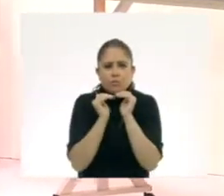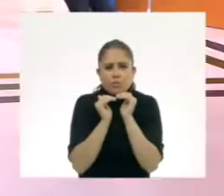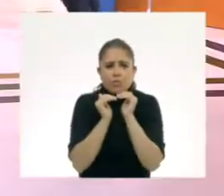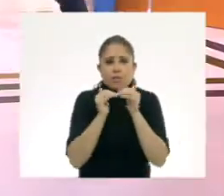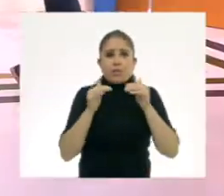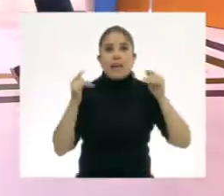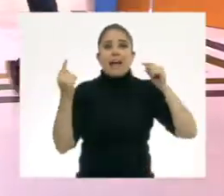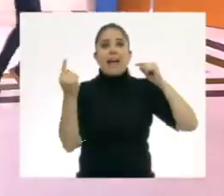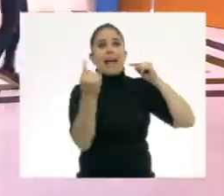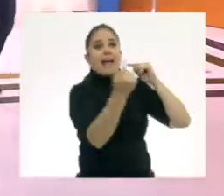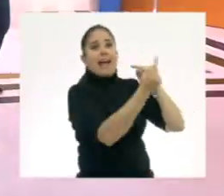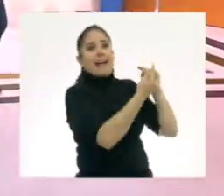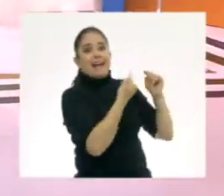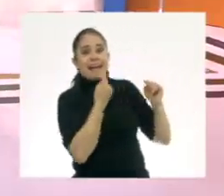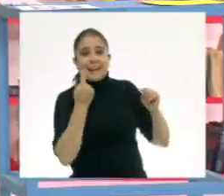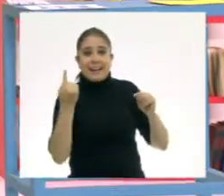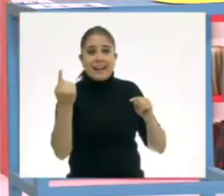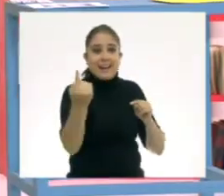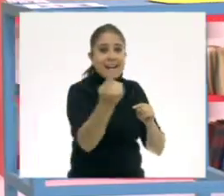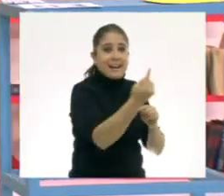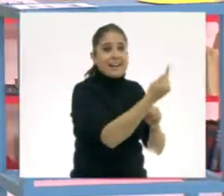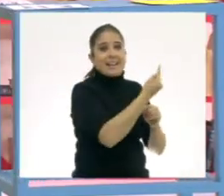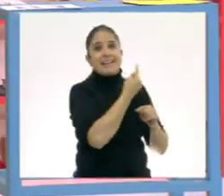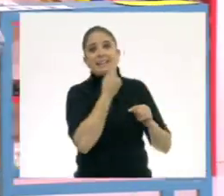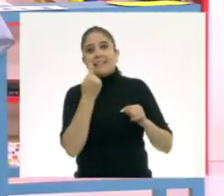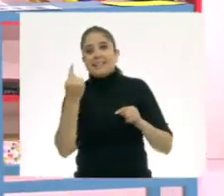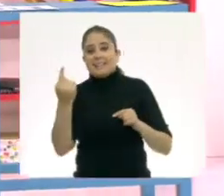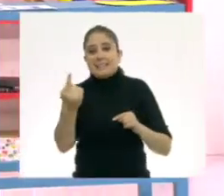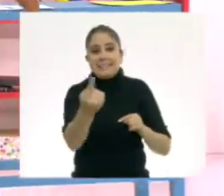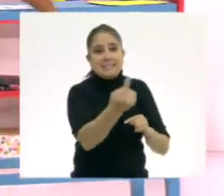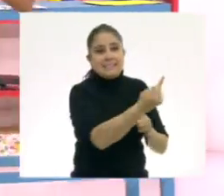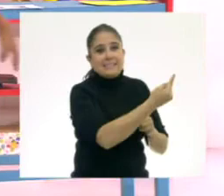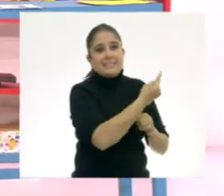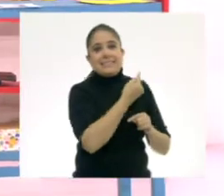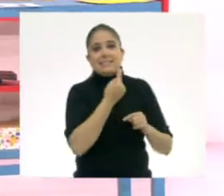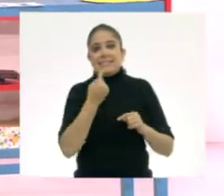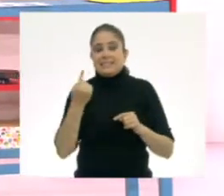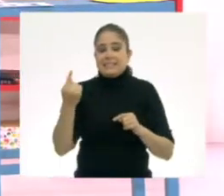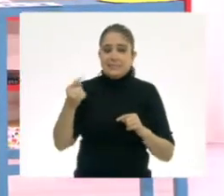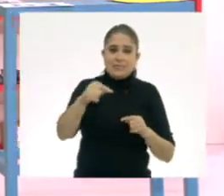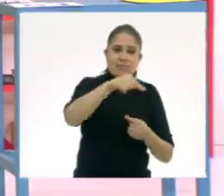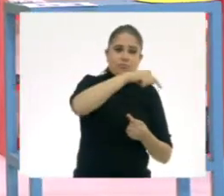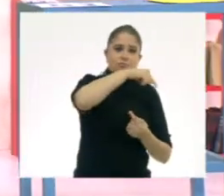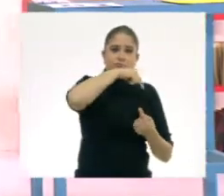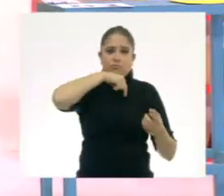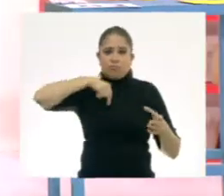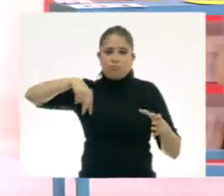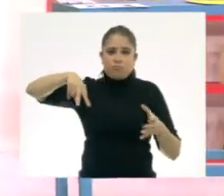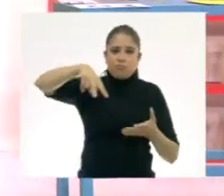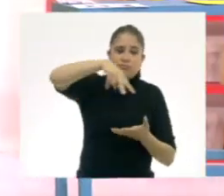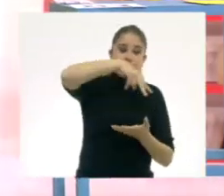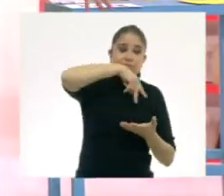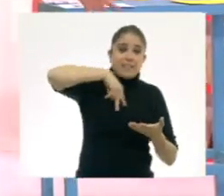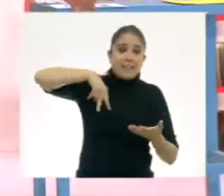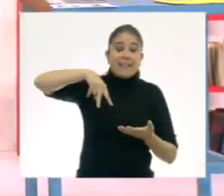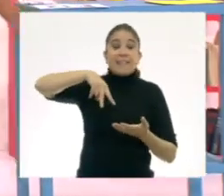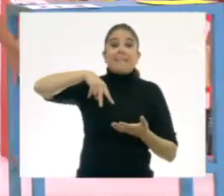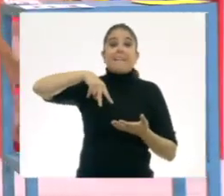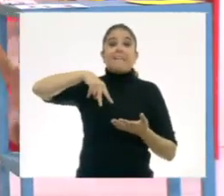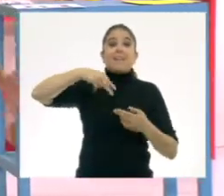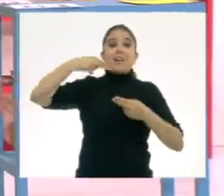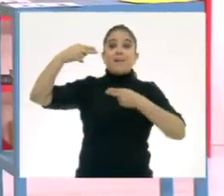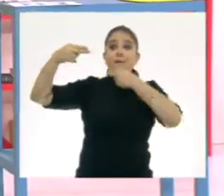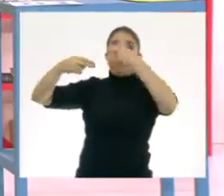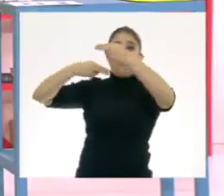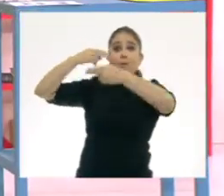Gira una y otra vez. Ve girando. Y entonces esta